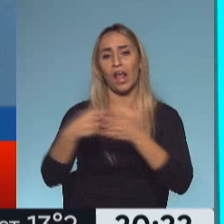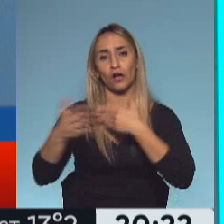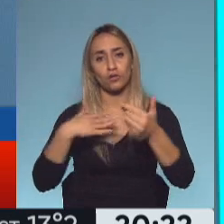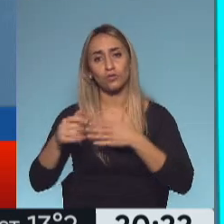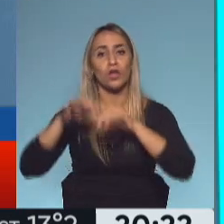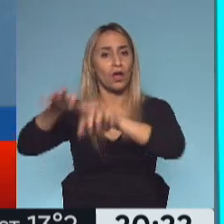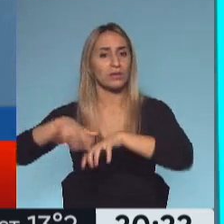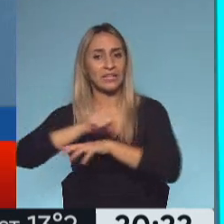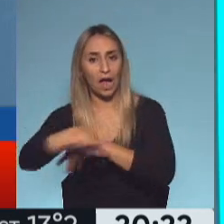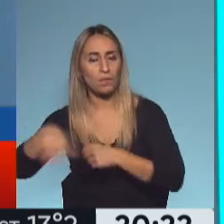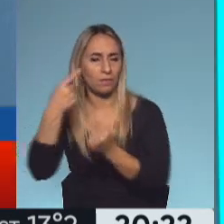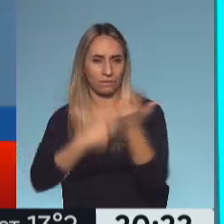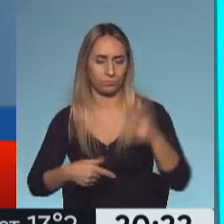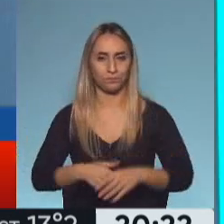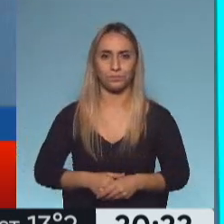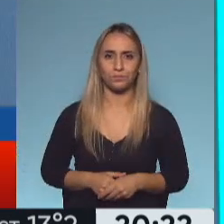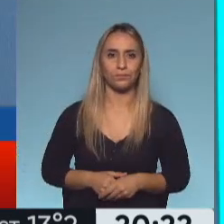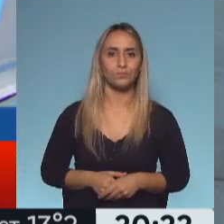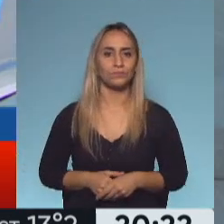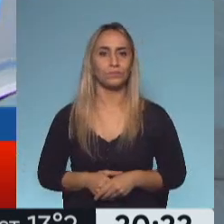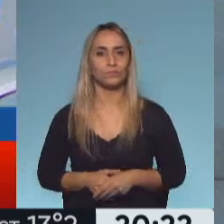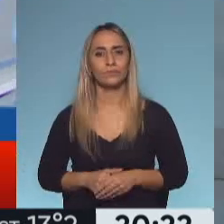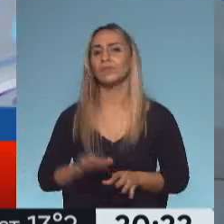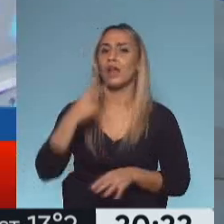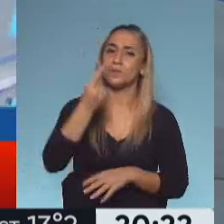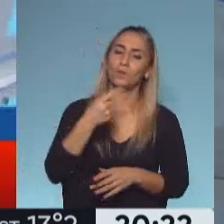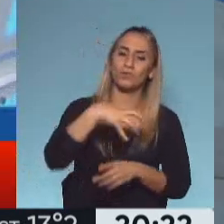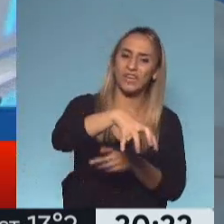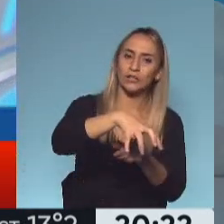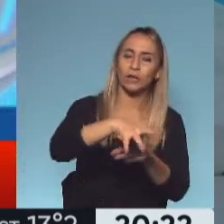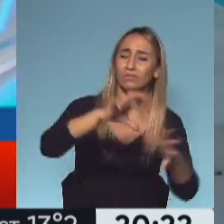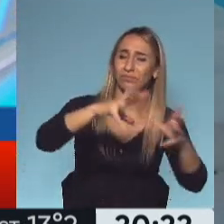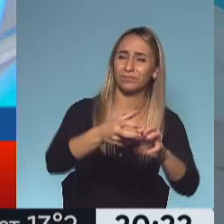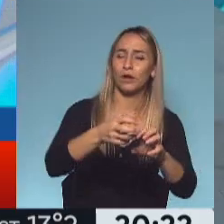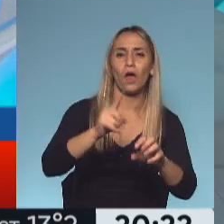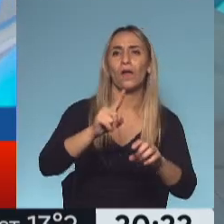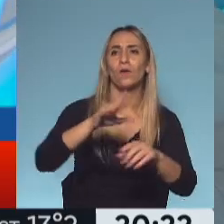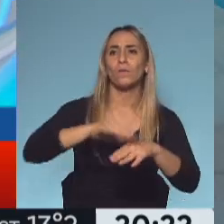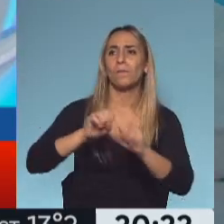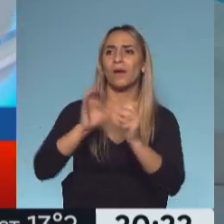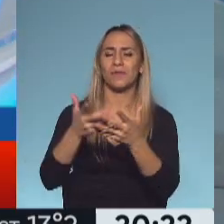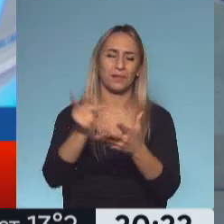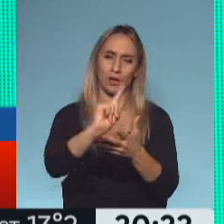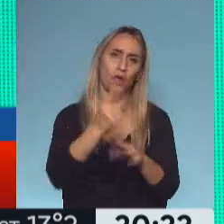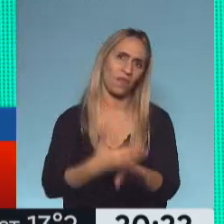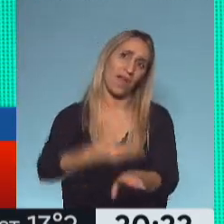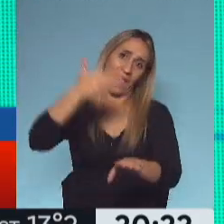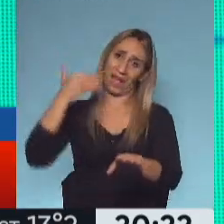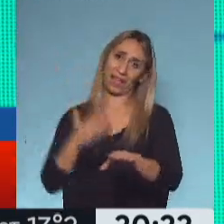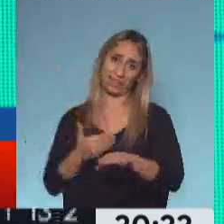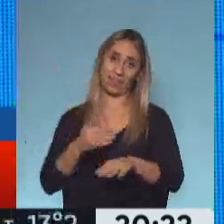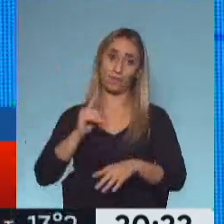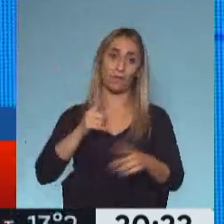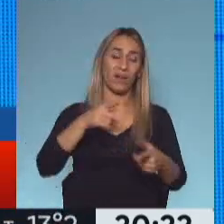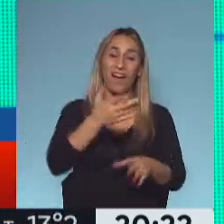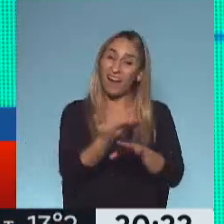y la economía del conocimiento. Ministro, le quiero preguntar por un sector que viene dañado no desde la pandemia, desde antes, como es el sector cooperativo, que hasta incluso se le quiso